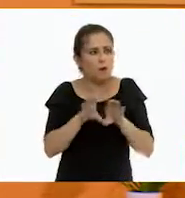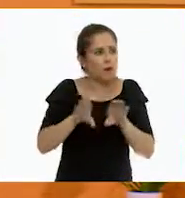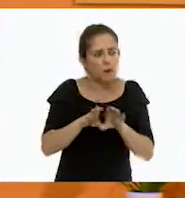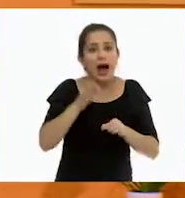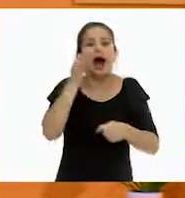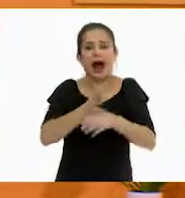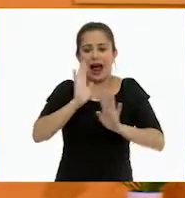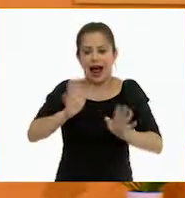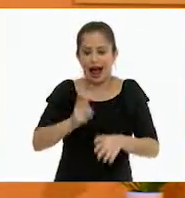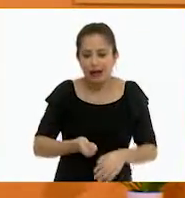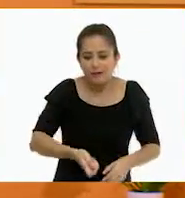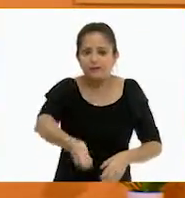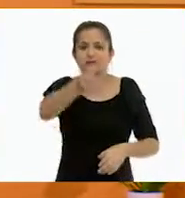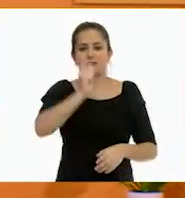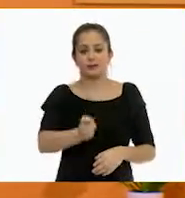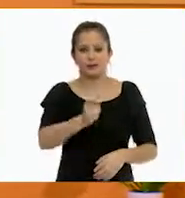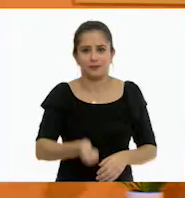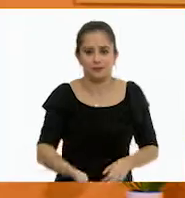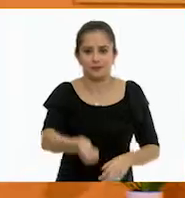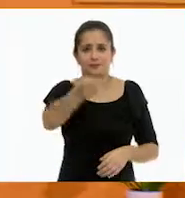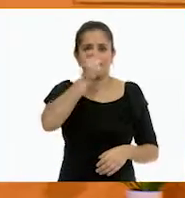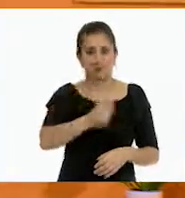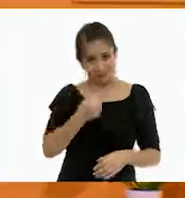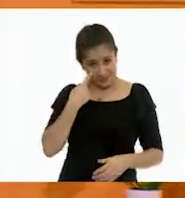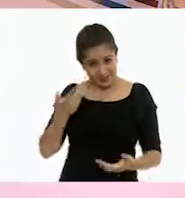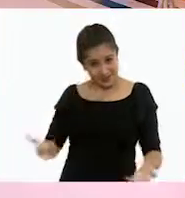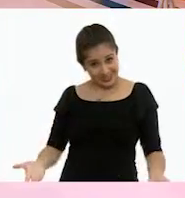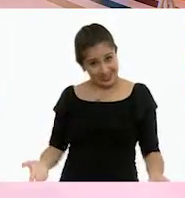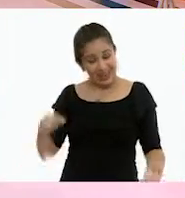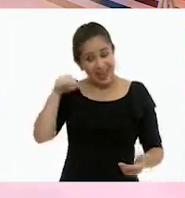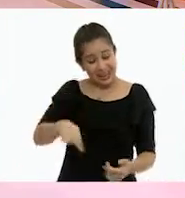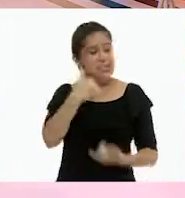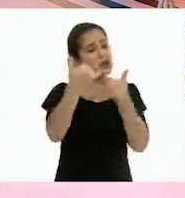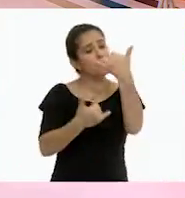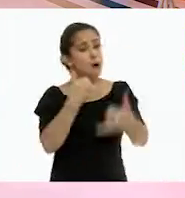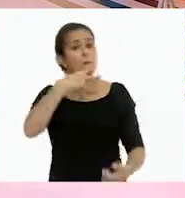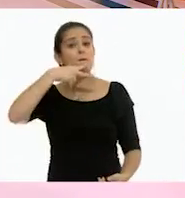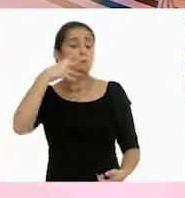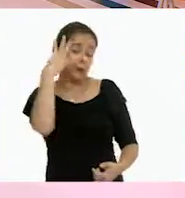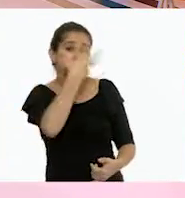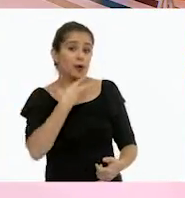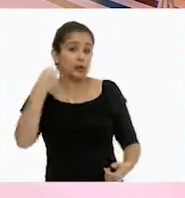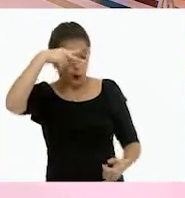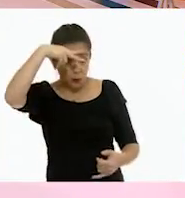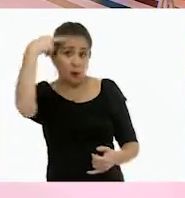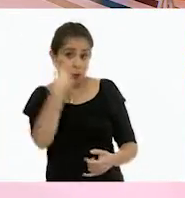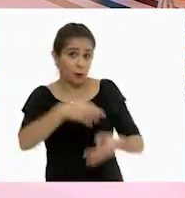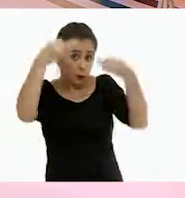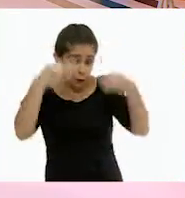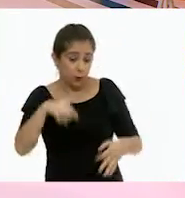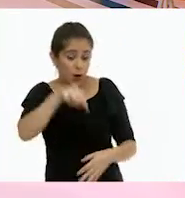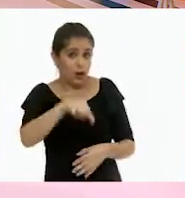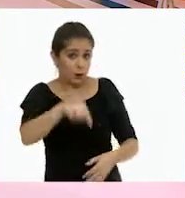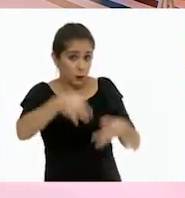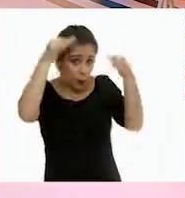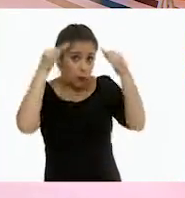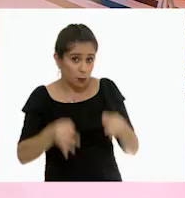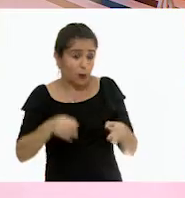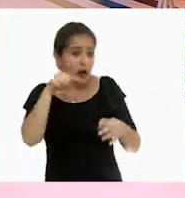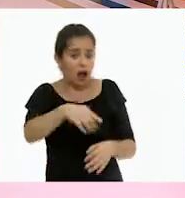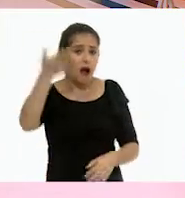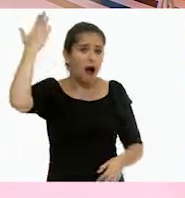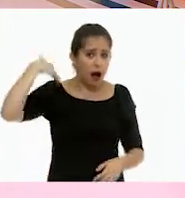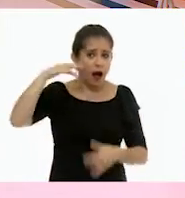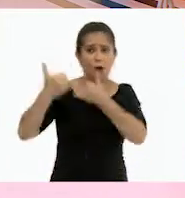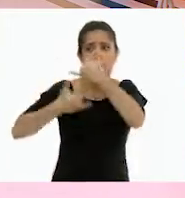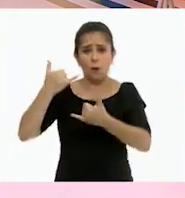Fíjate. Ay. ¿Qué tal? ¿Qué obole? Este es un juego muy bonito, es mexicano. Y ya casi no se juega, pero mira... Es